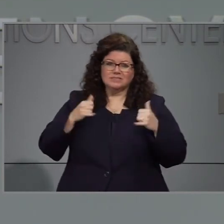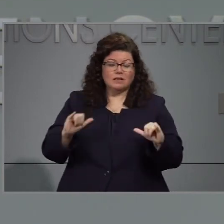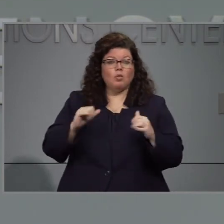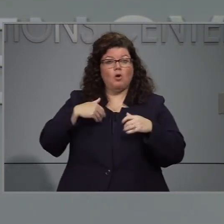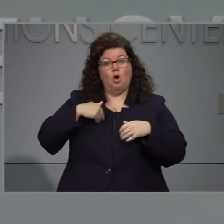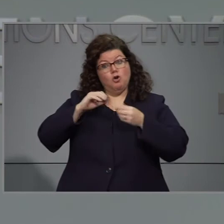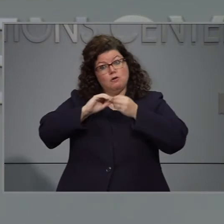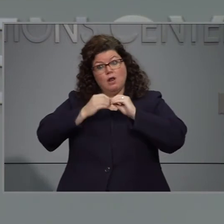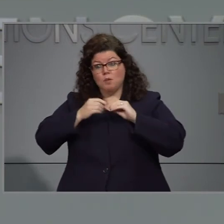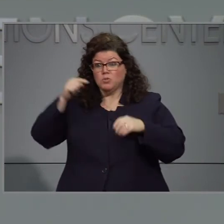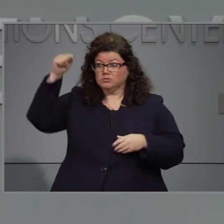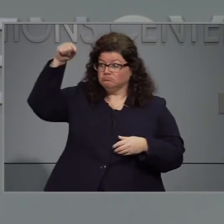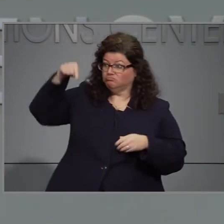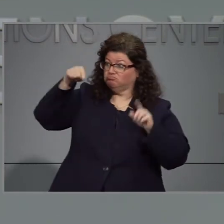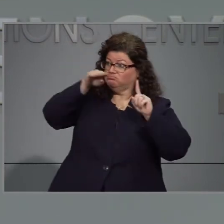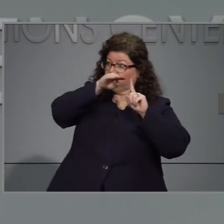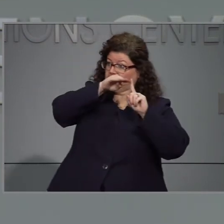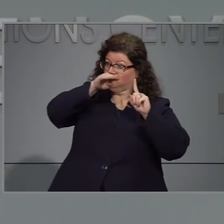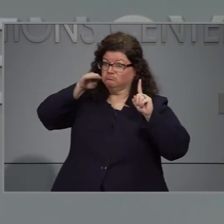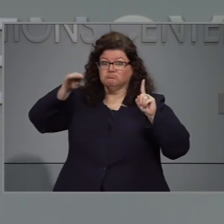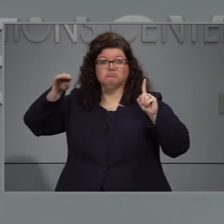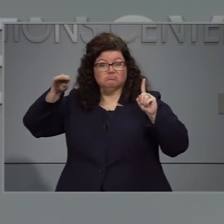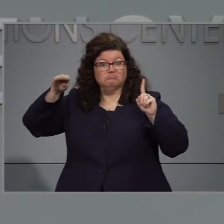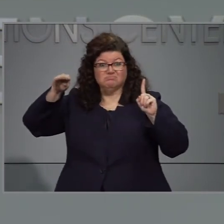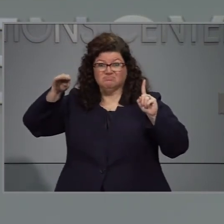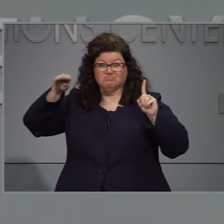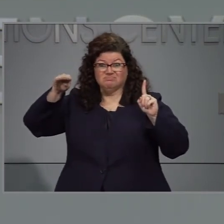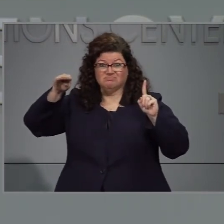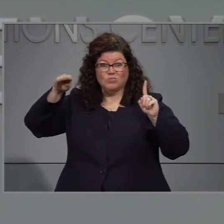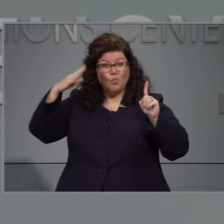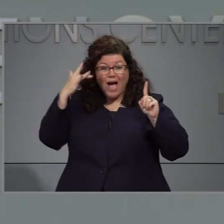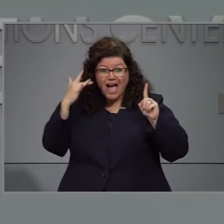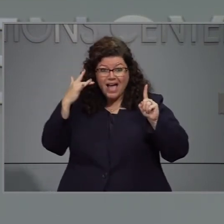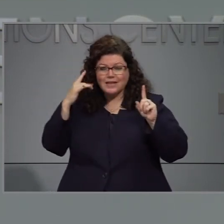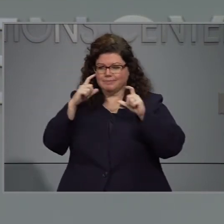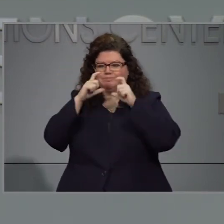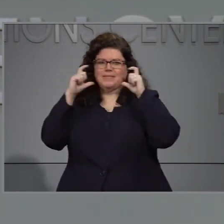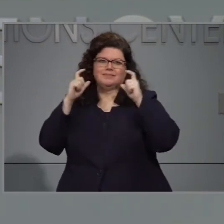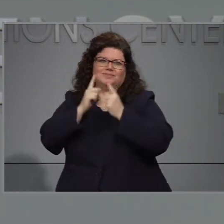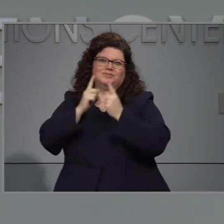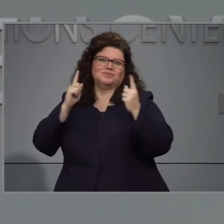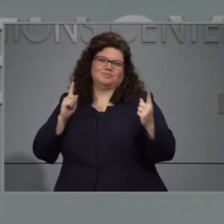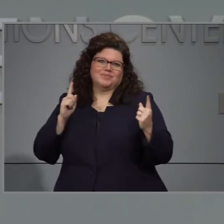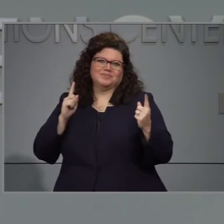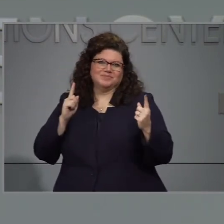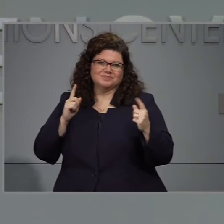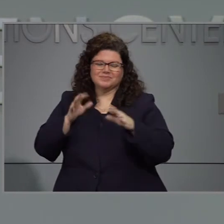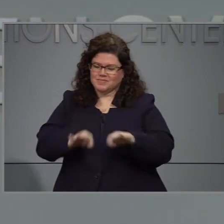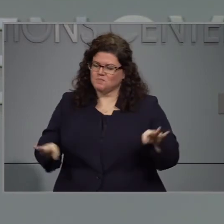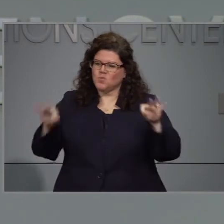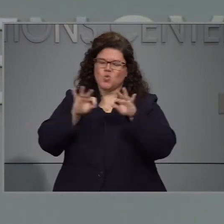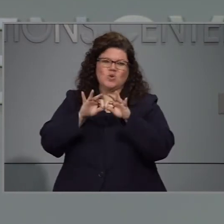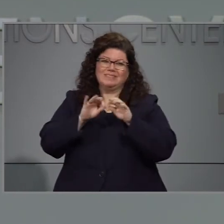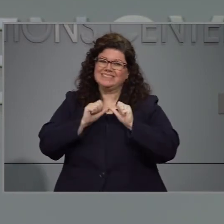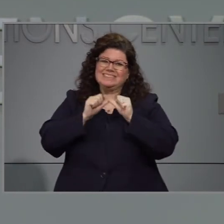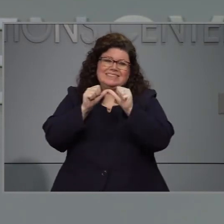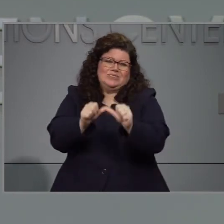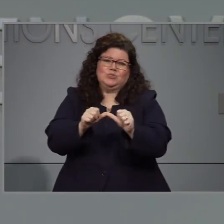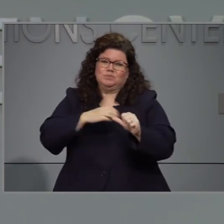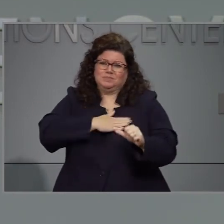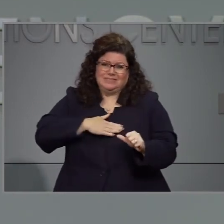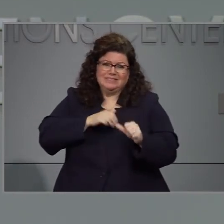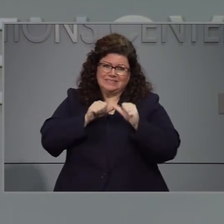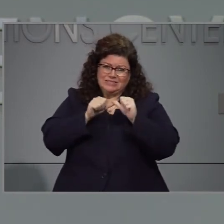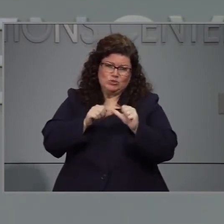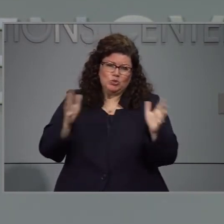pendiente, pero vemos que las cifras están en una manera estable y esto va unido a todo lo que estamos